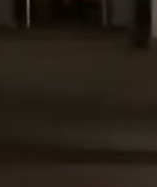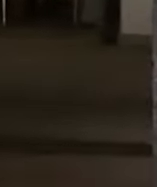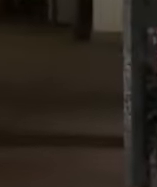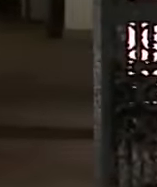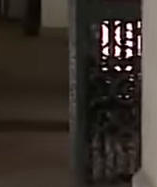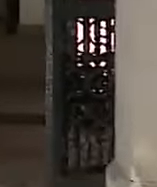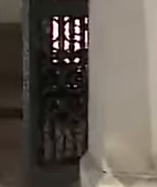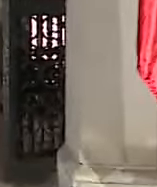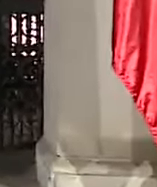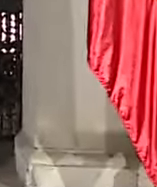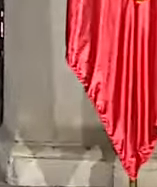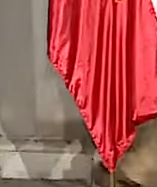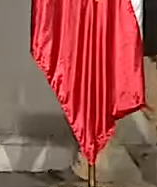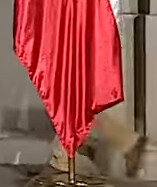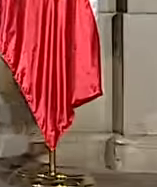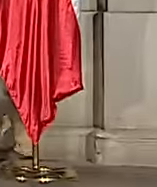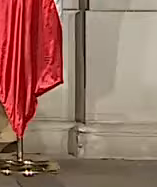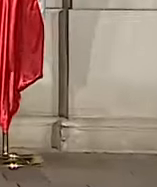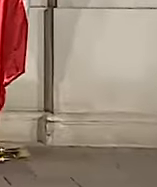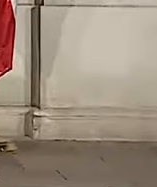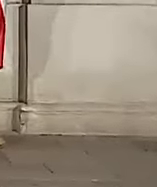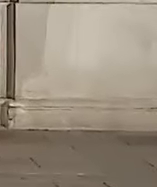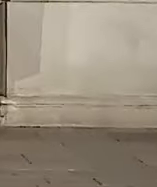presidente de la república Gabriel borich quien ha hecho un llamado a la unidad